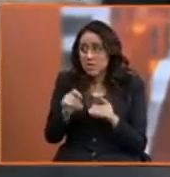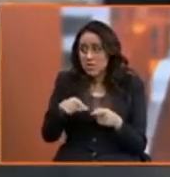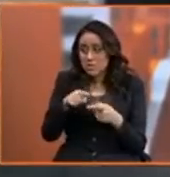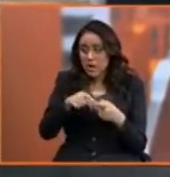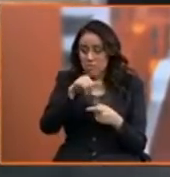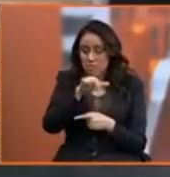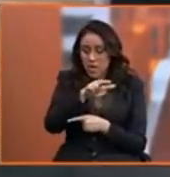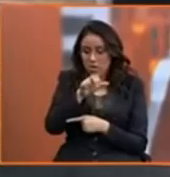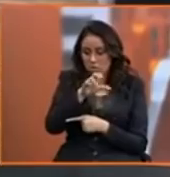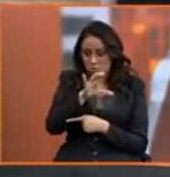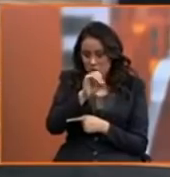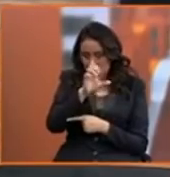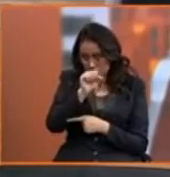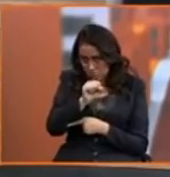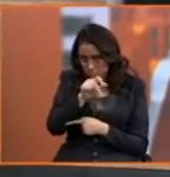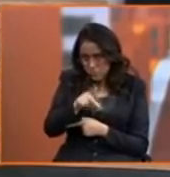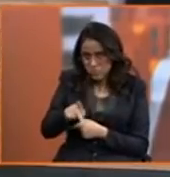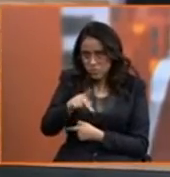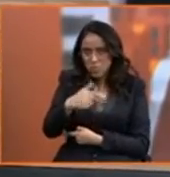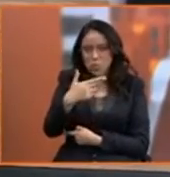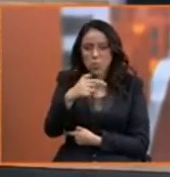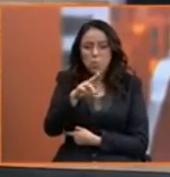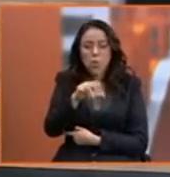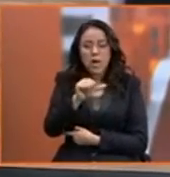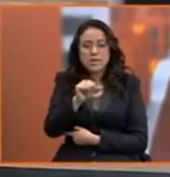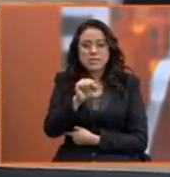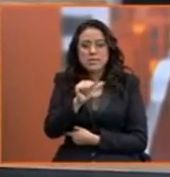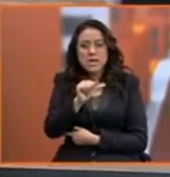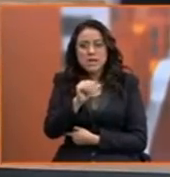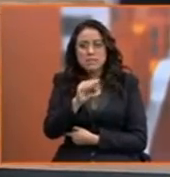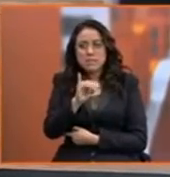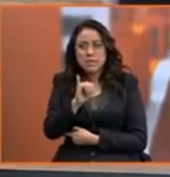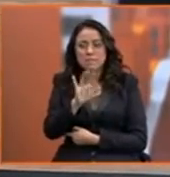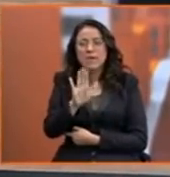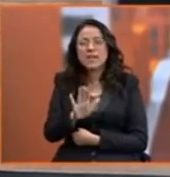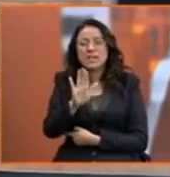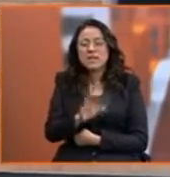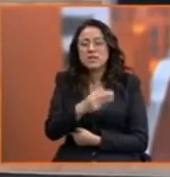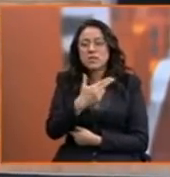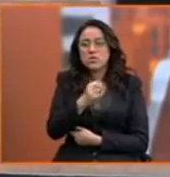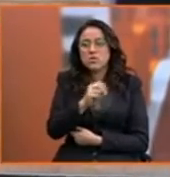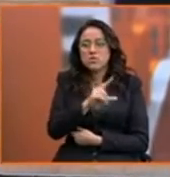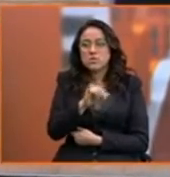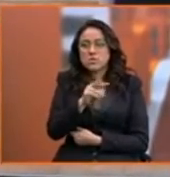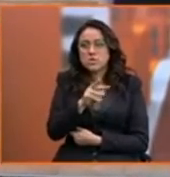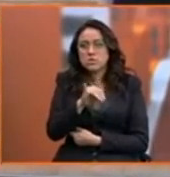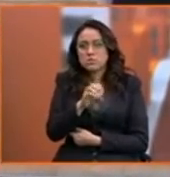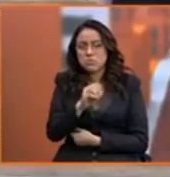Marruecos, estuvimos en un pueblo que se llama Ouarzazate, que es donde es como el Hollywood de Marruecos, ajá,